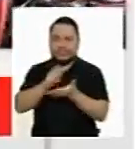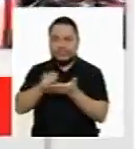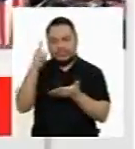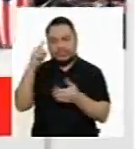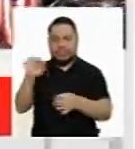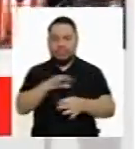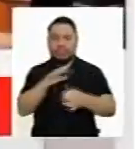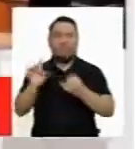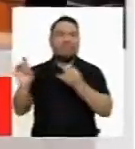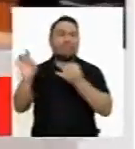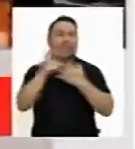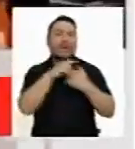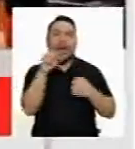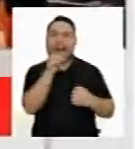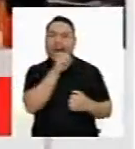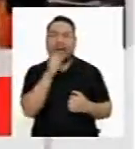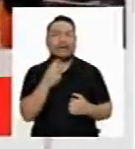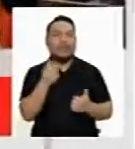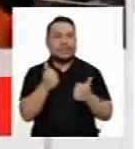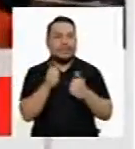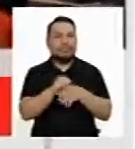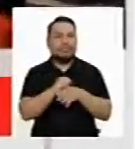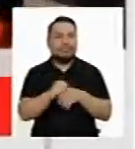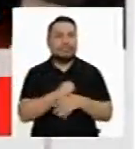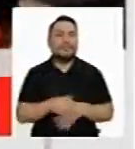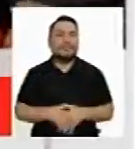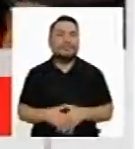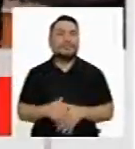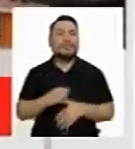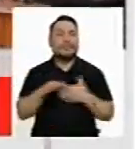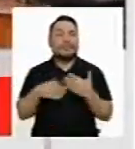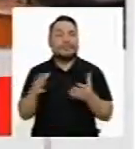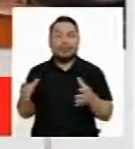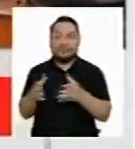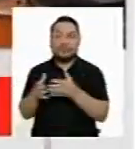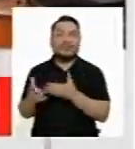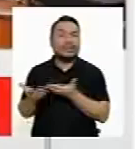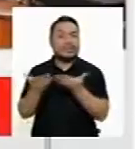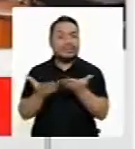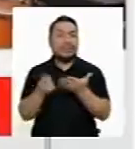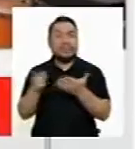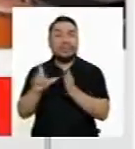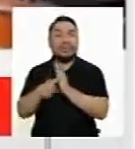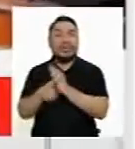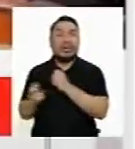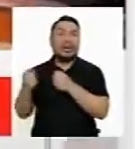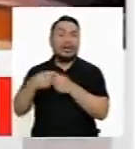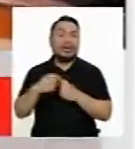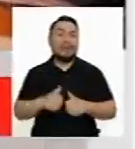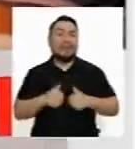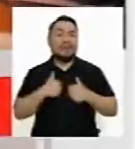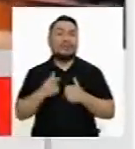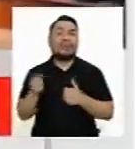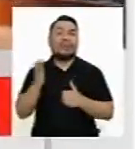búsqueda de la excelencia porque queremos mostrar la mejor versión musical, pero eso se traslada también a cualquier área de la vida, ¿no? Y esta persona cuando regrese a la sociedad,